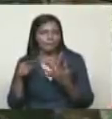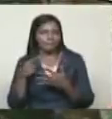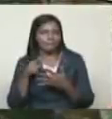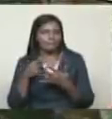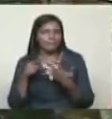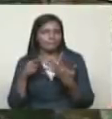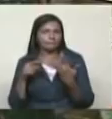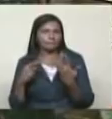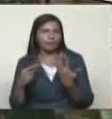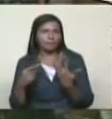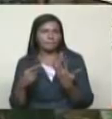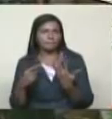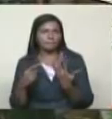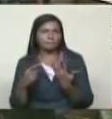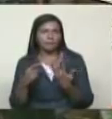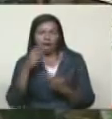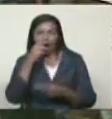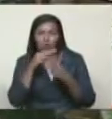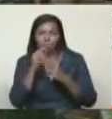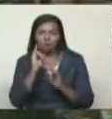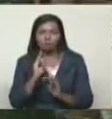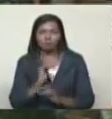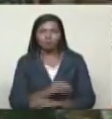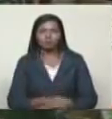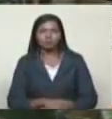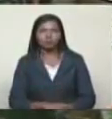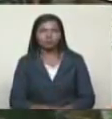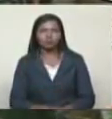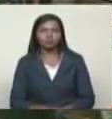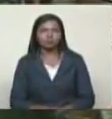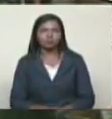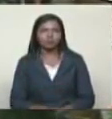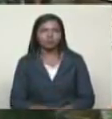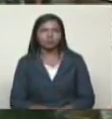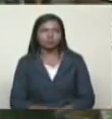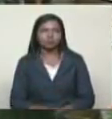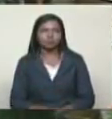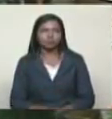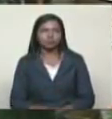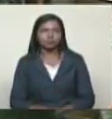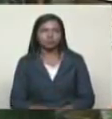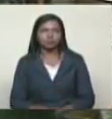Marilín Colmenares Moreno y mayor Carmen Cecilia Plaza Zambrano.